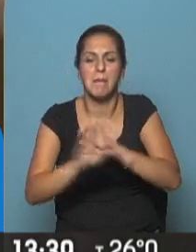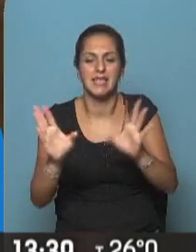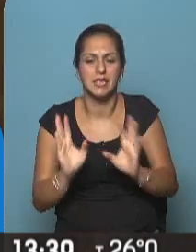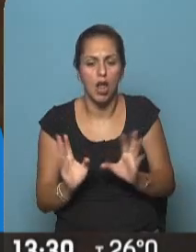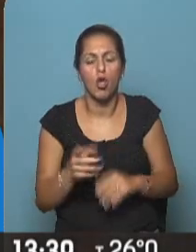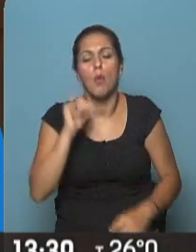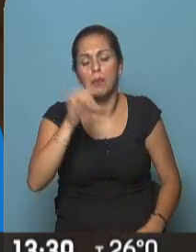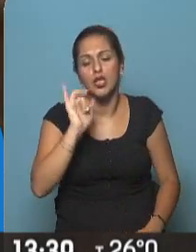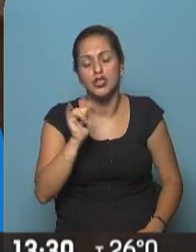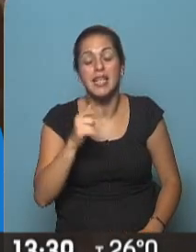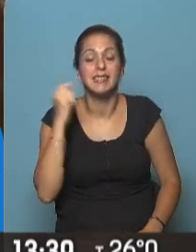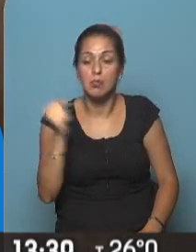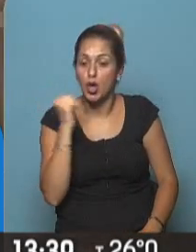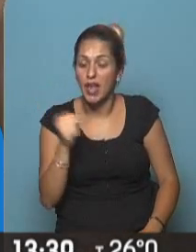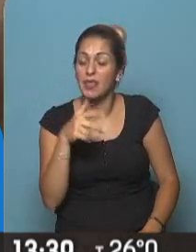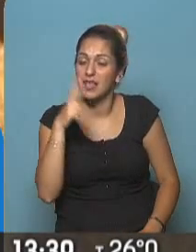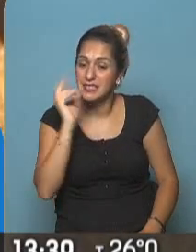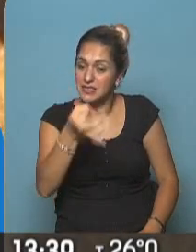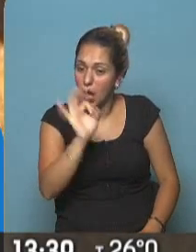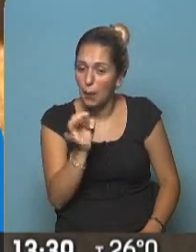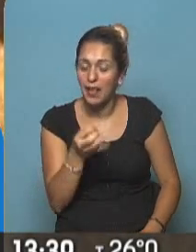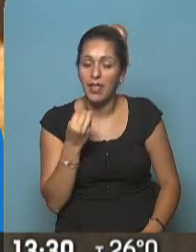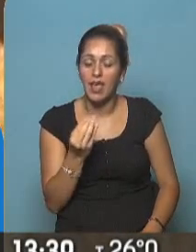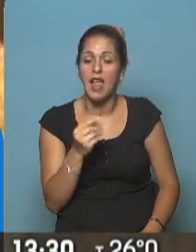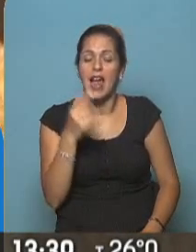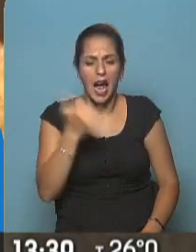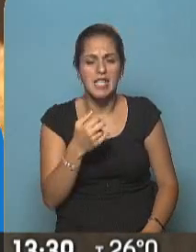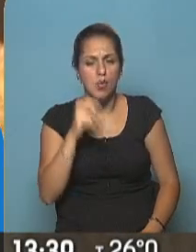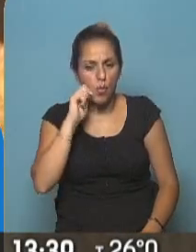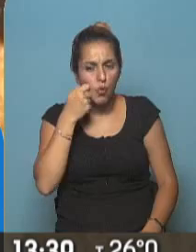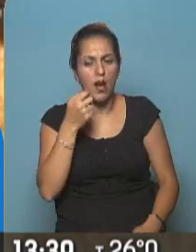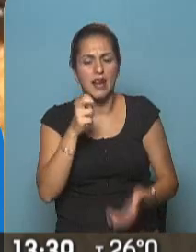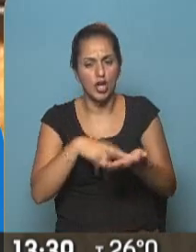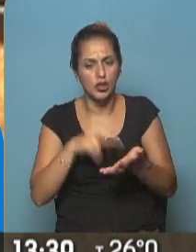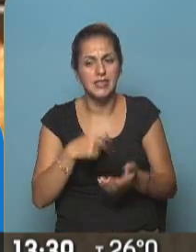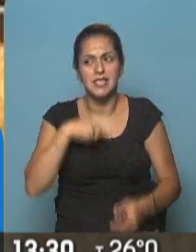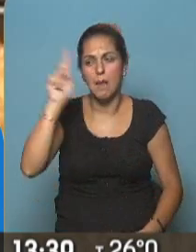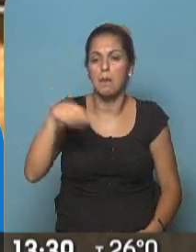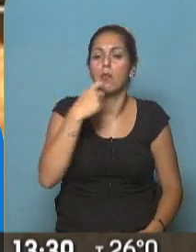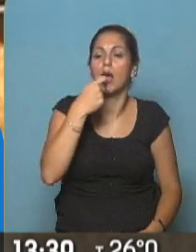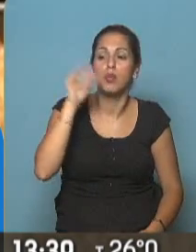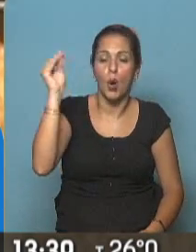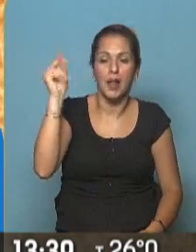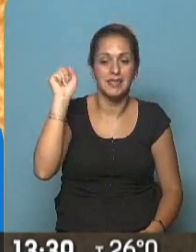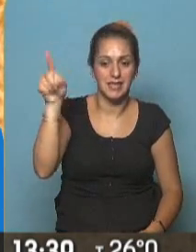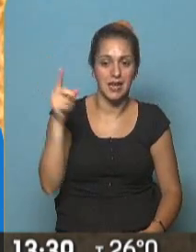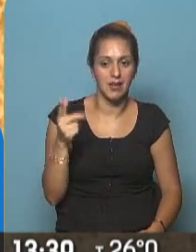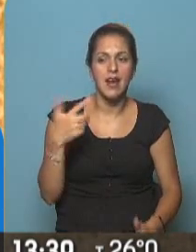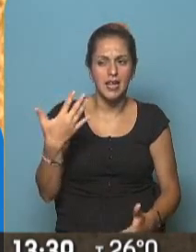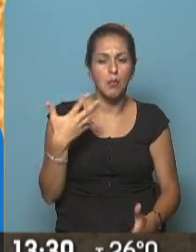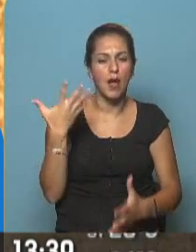sí, también es importante y hay que tener en cuenta que tenemos buenas noticias del exterior viniendo desde Brasil, ¿no? Que es un efecto que puede